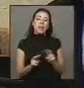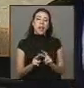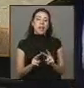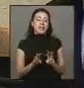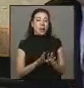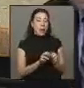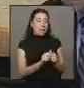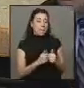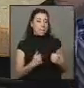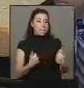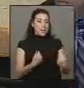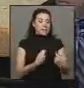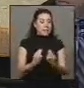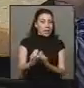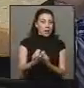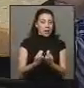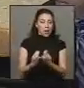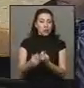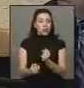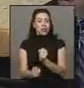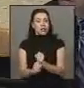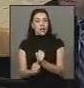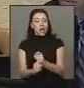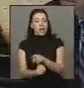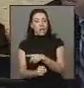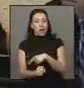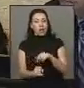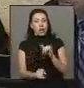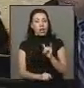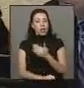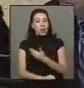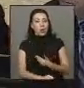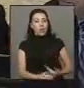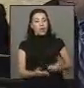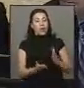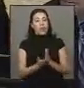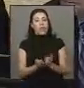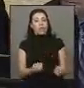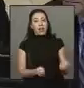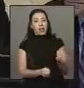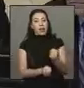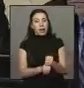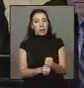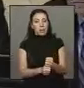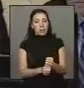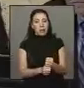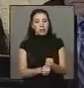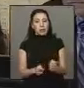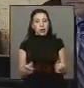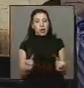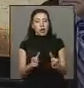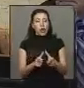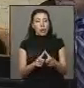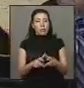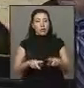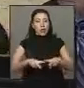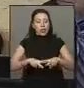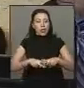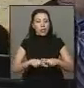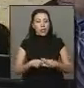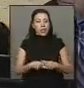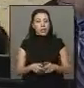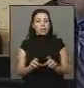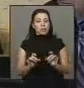instalación de una mesa negociadora entre los trabajadores y el gobierno debiera ser reemplazado por una comisión técnica